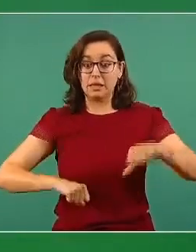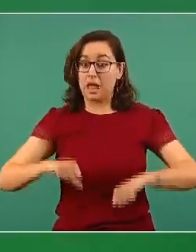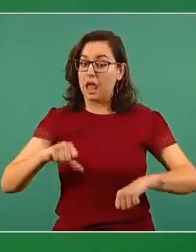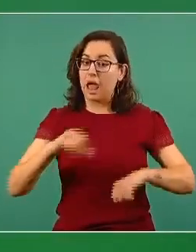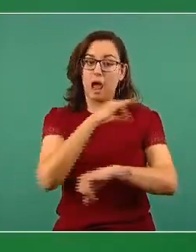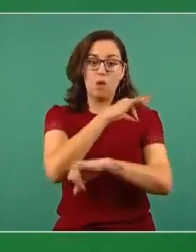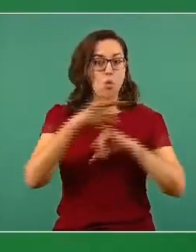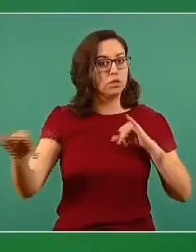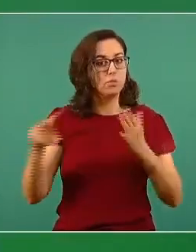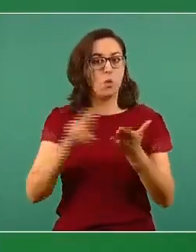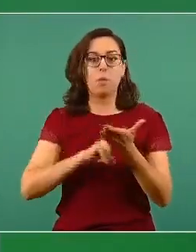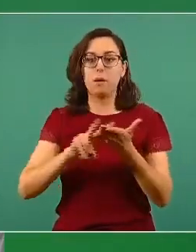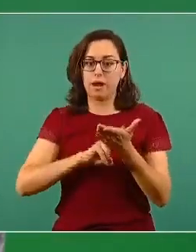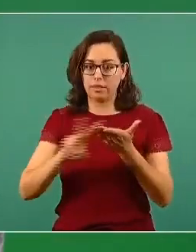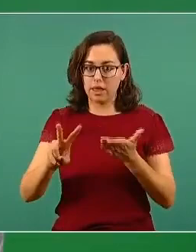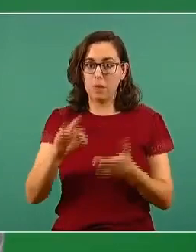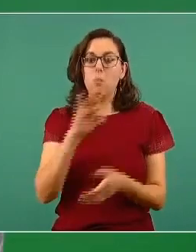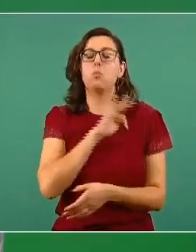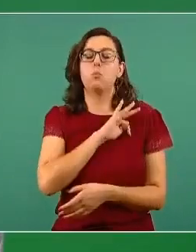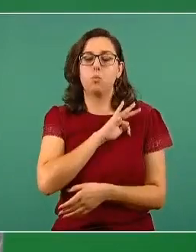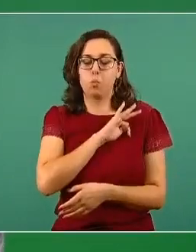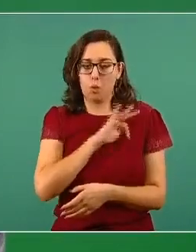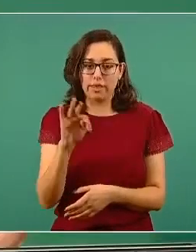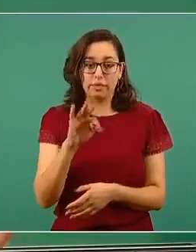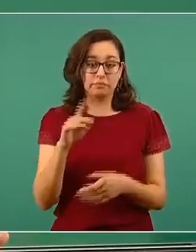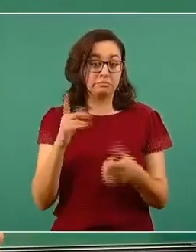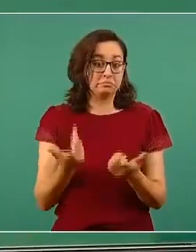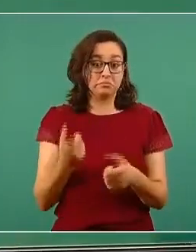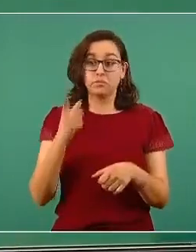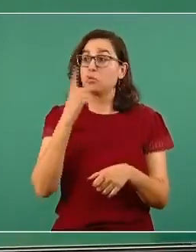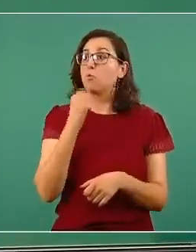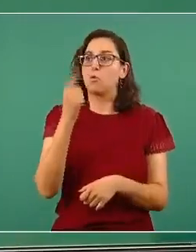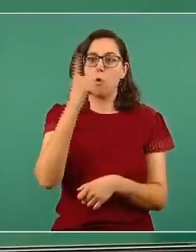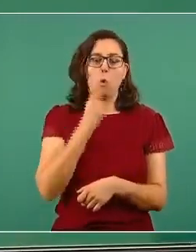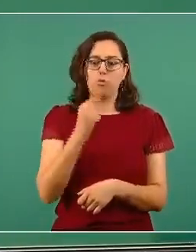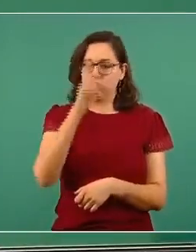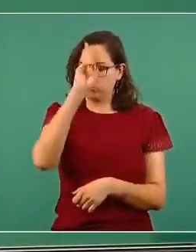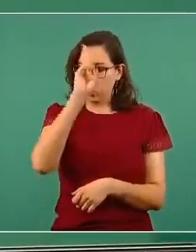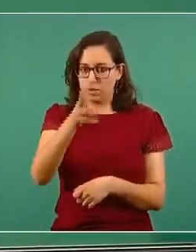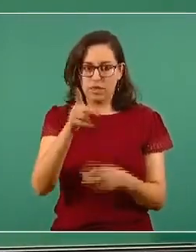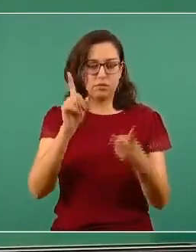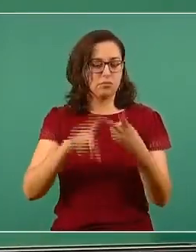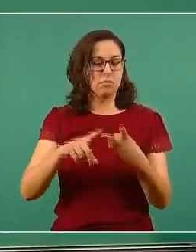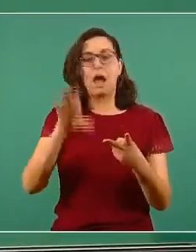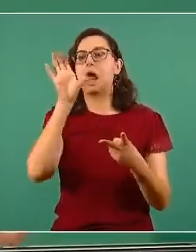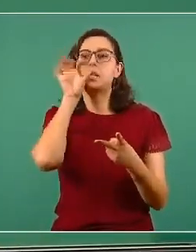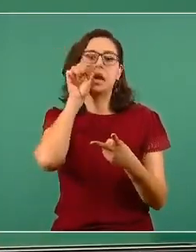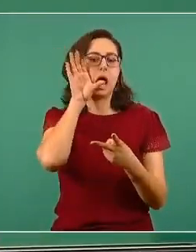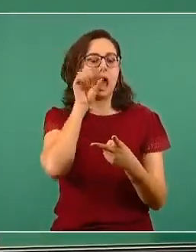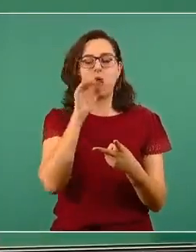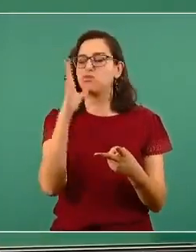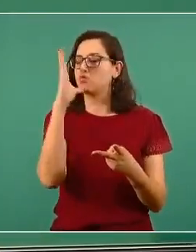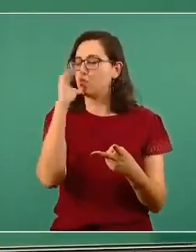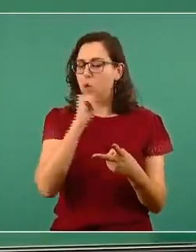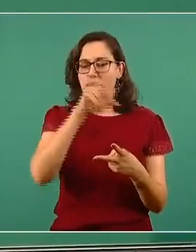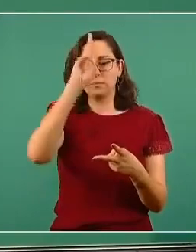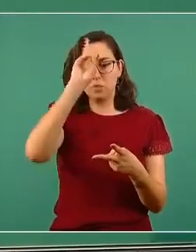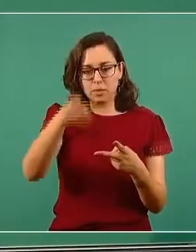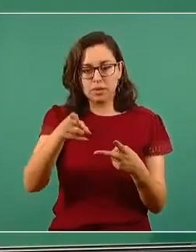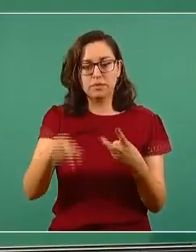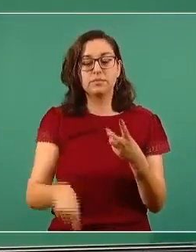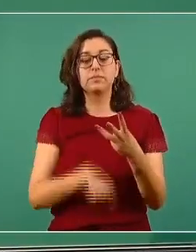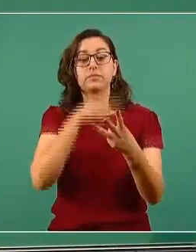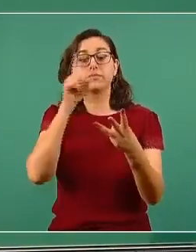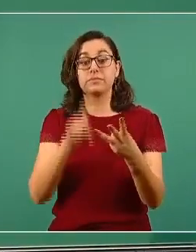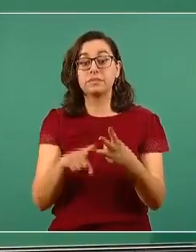final. No se puede en semáforo rojo, definitivamente. No se puede en semáforo naranja, definitivamente. Aún